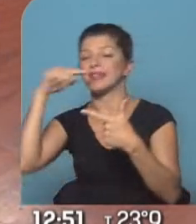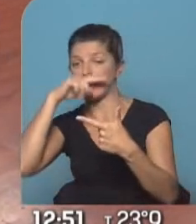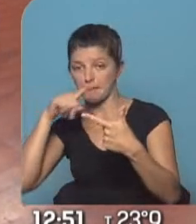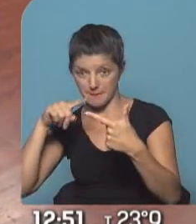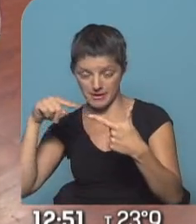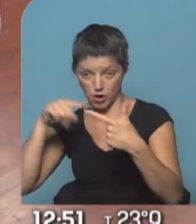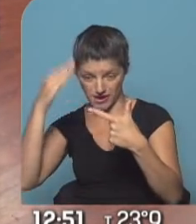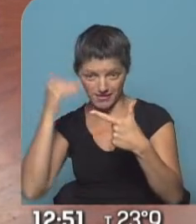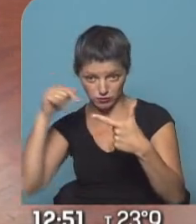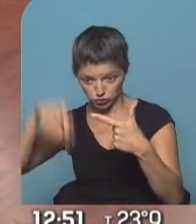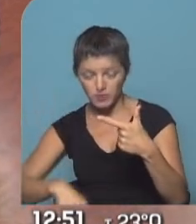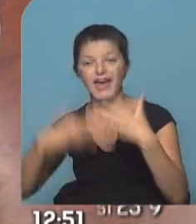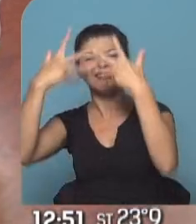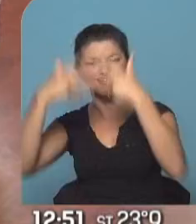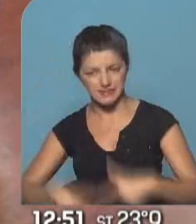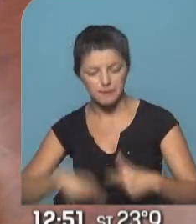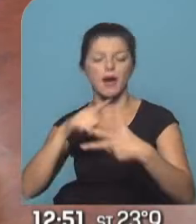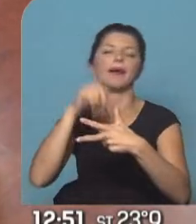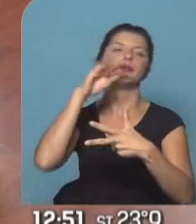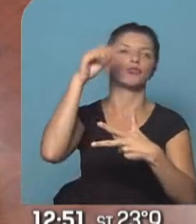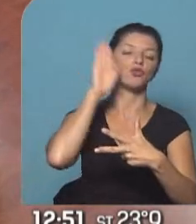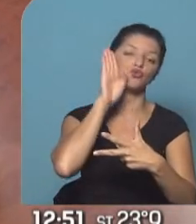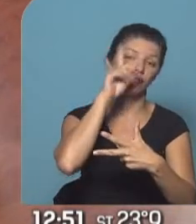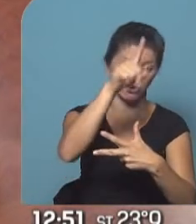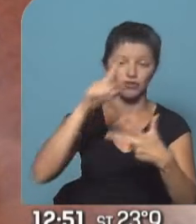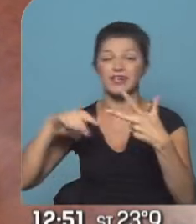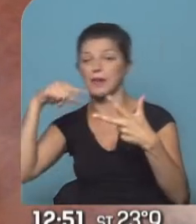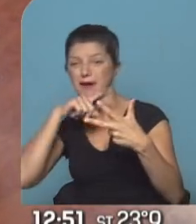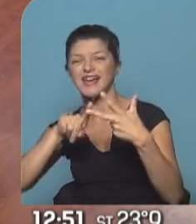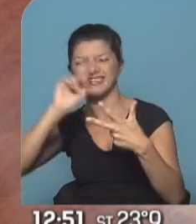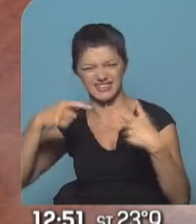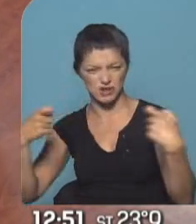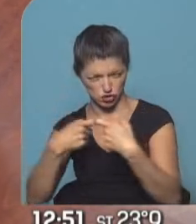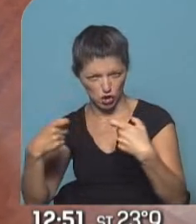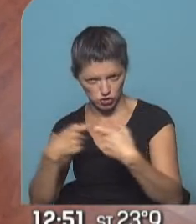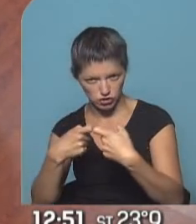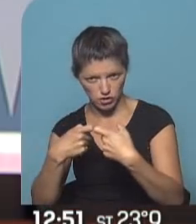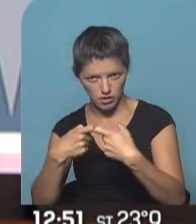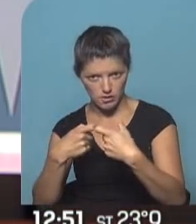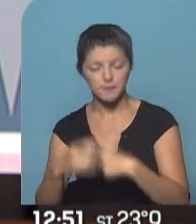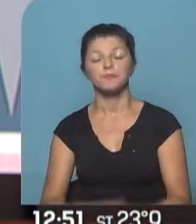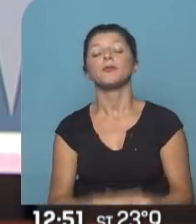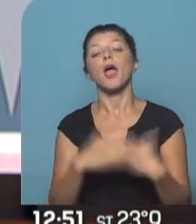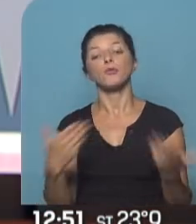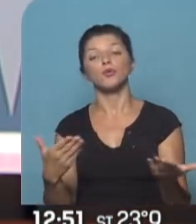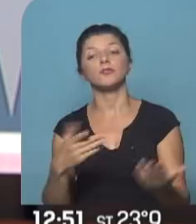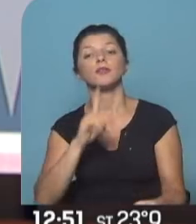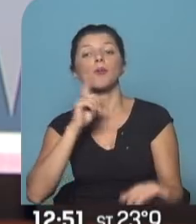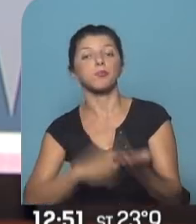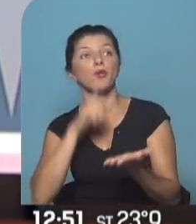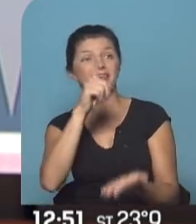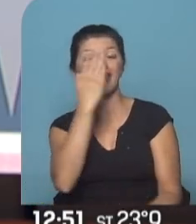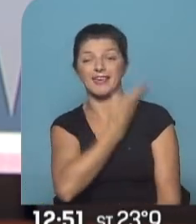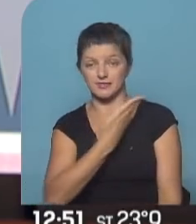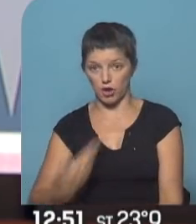son sistemas, ¿no? Quiero decir, están imbrincados, son parte de un mismo sistema de seguridad. Entonces, lo que haga el presidente de Estados Unidos en un contexto de